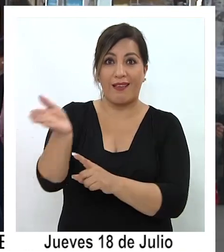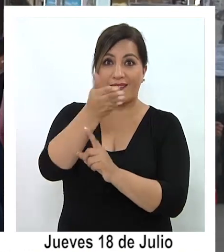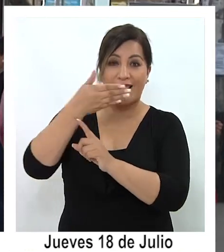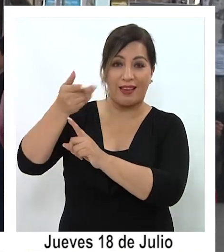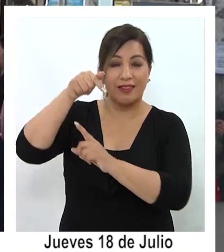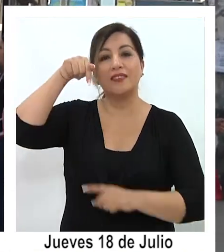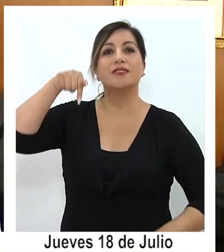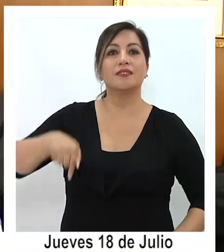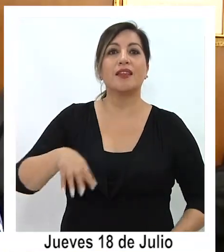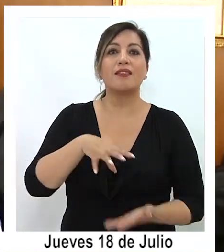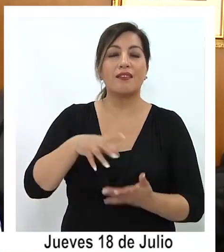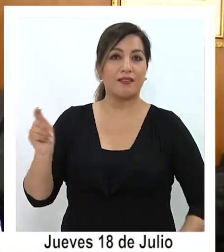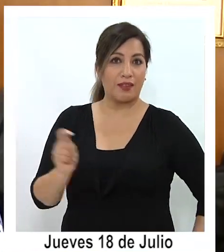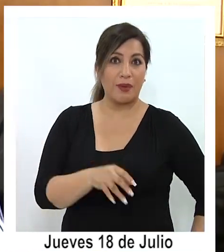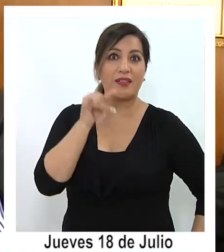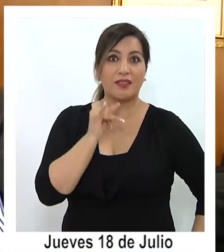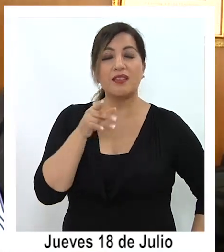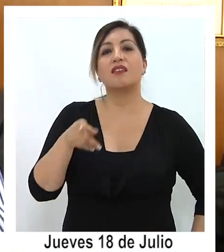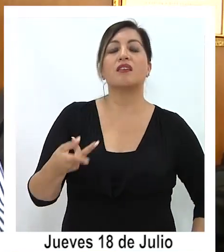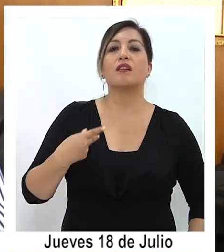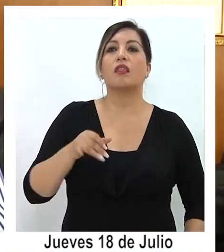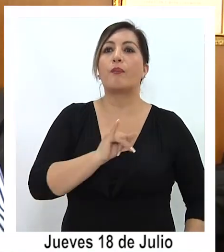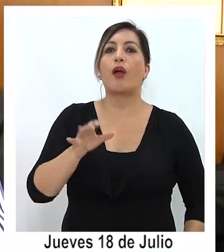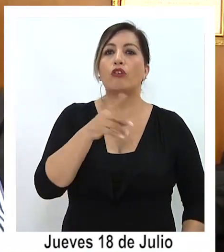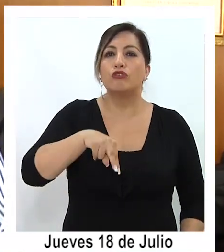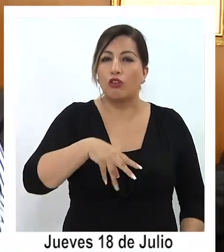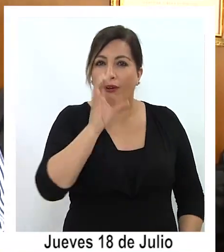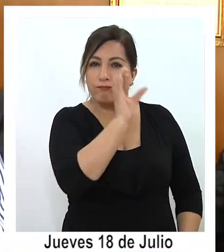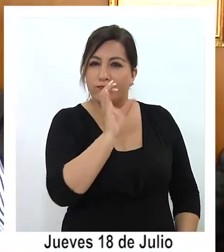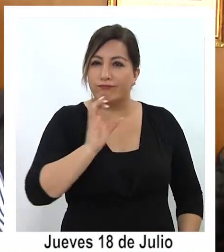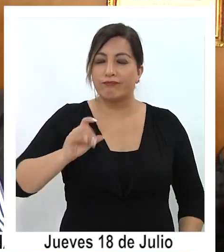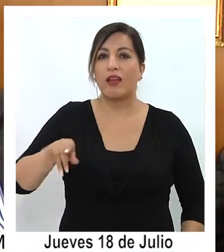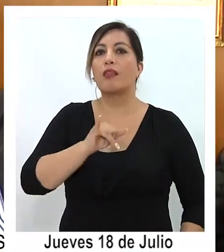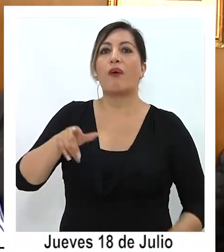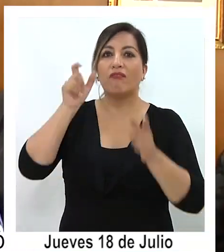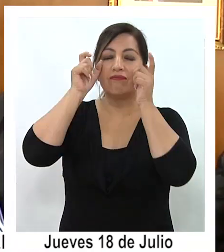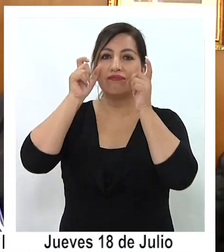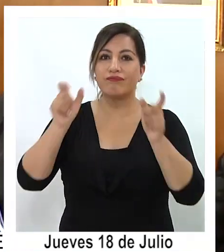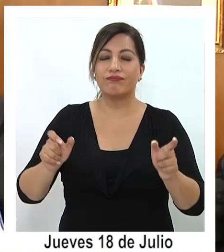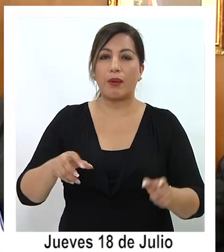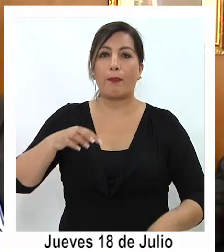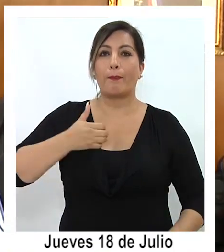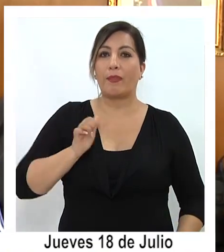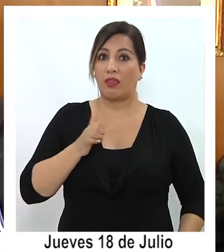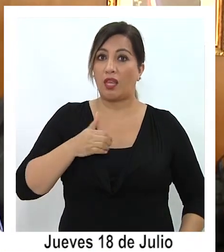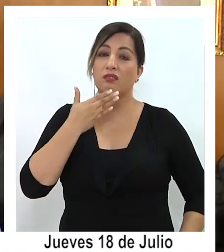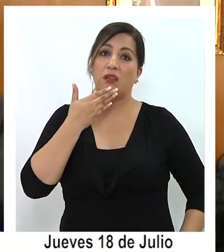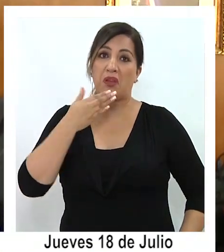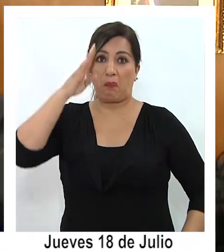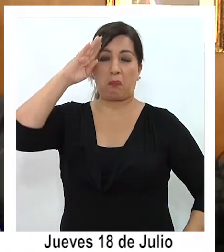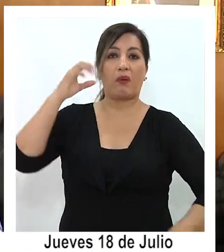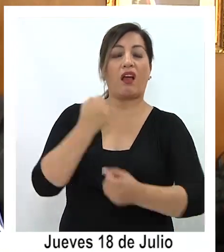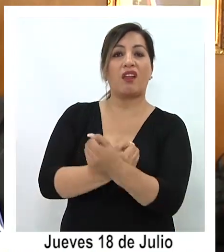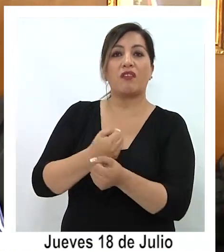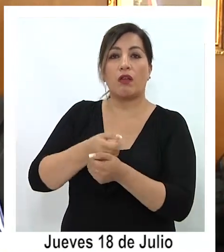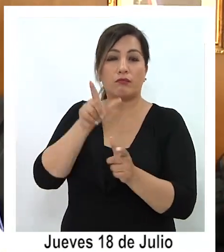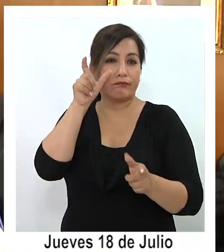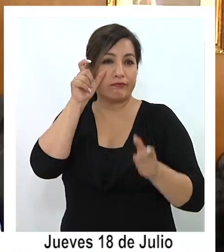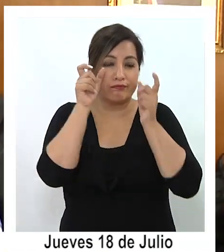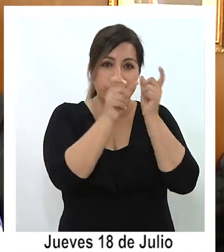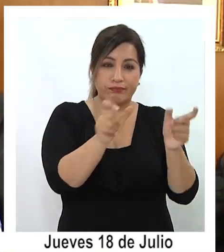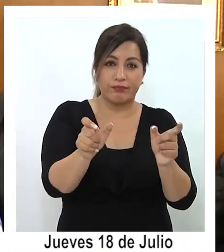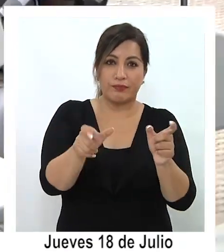en nuestra región, va a ser buscado, va a encontrarse con fiscalización de la PDI o también de Carabineros, que